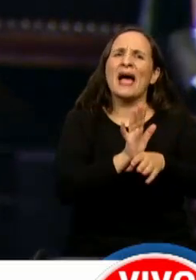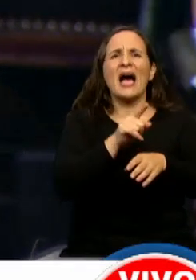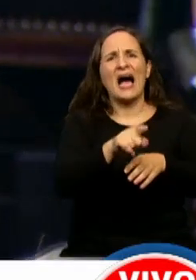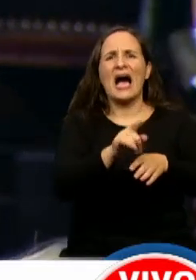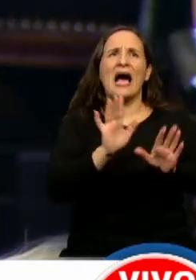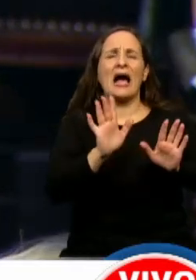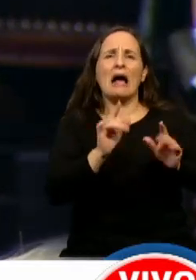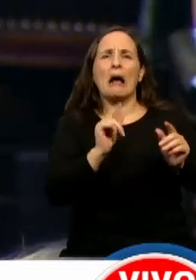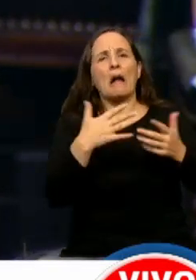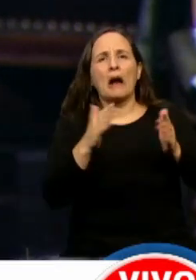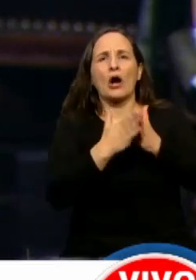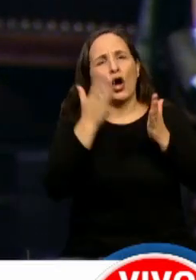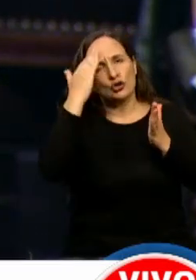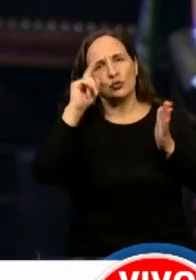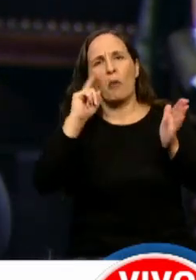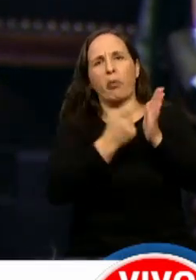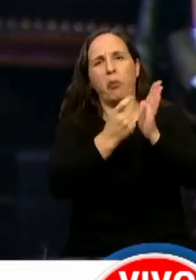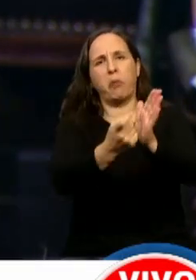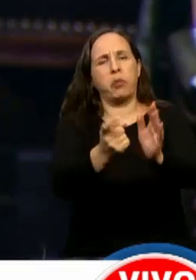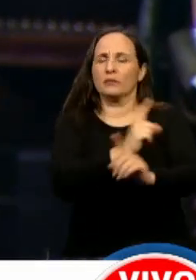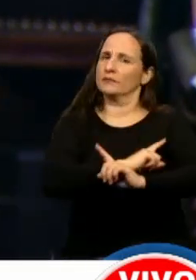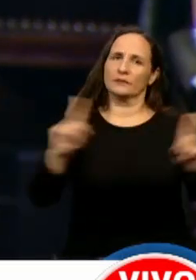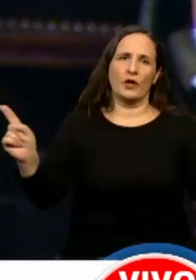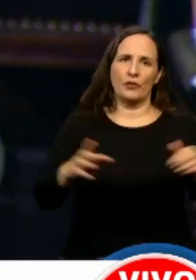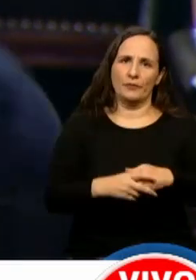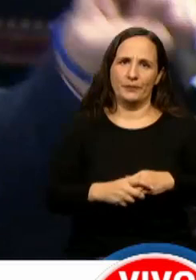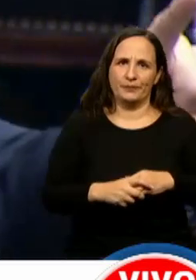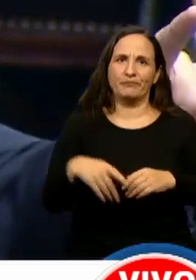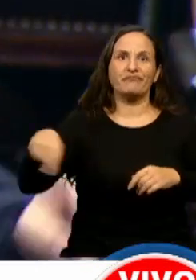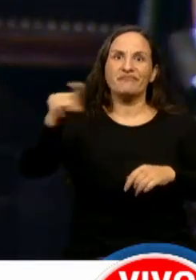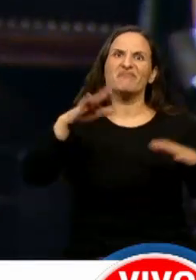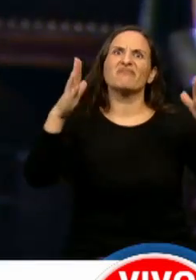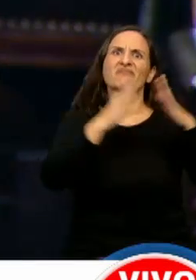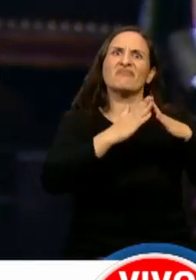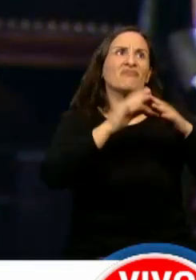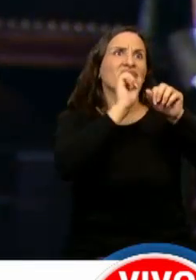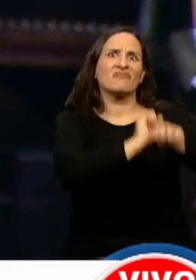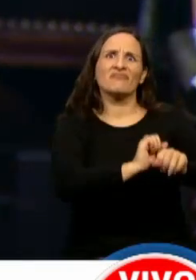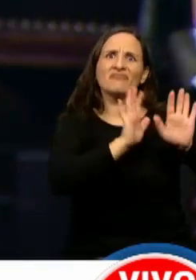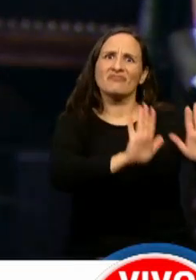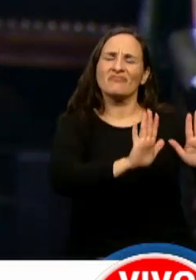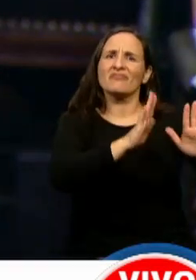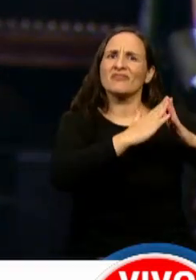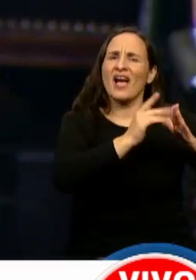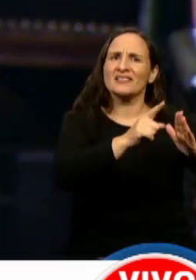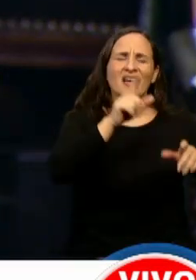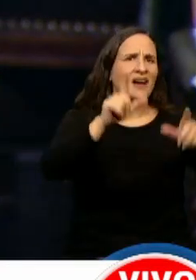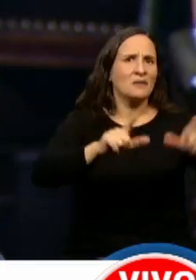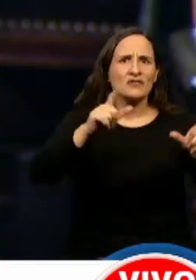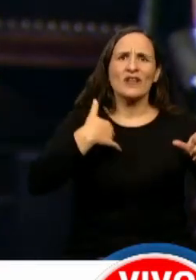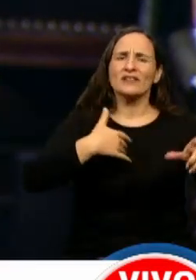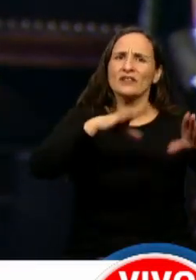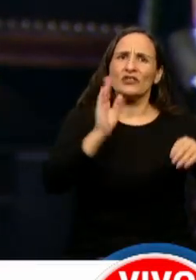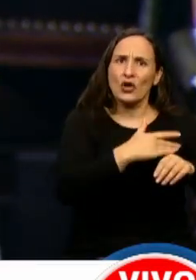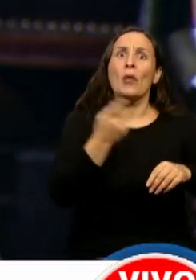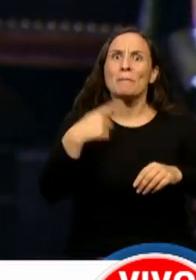en una franquicia para violar la Constitución. Y pusieron en cuarentena a todos los argentinos, pero también pusieron en cuarentena a la